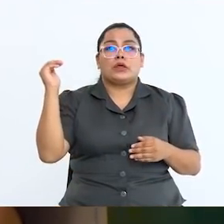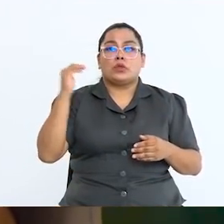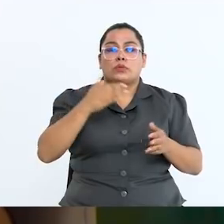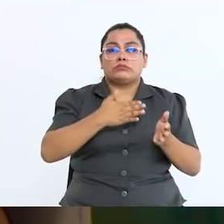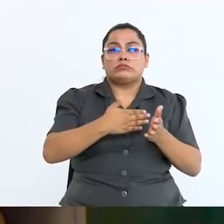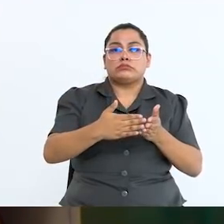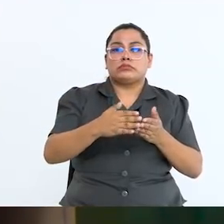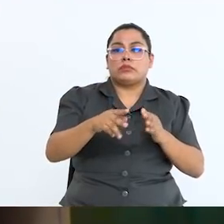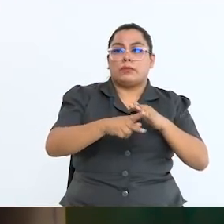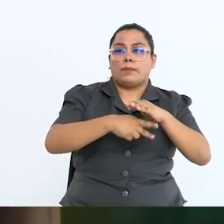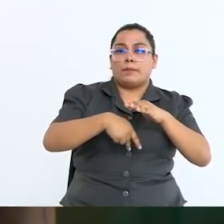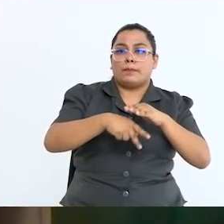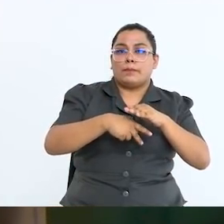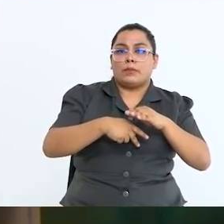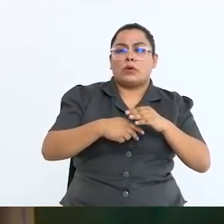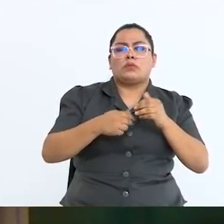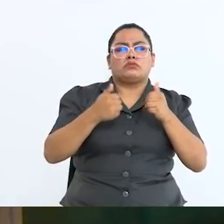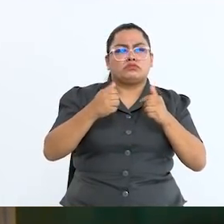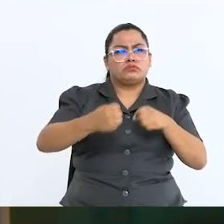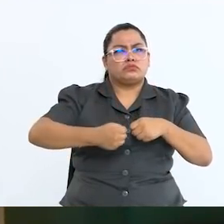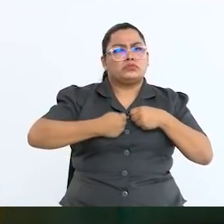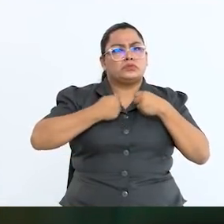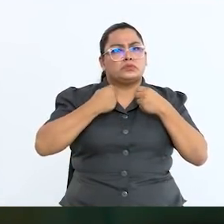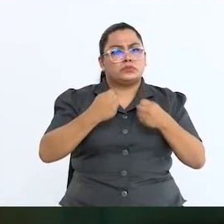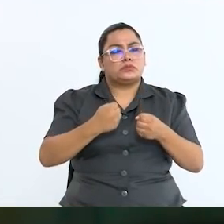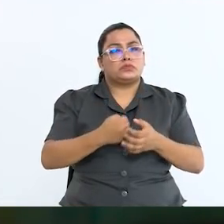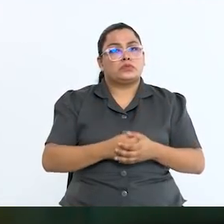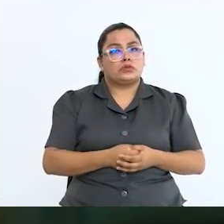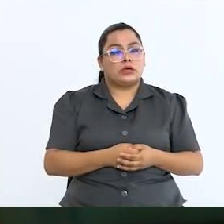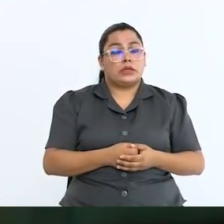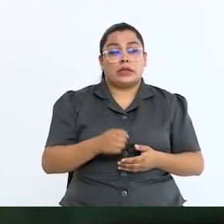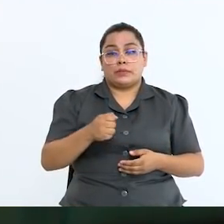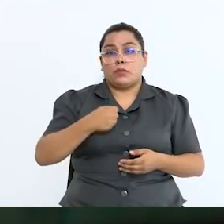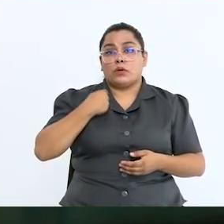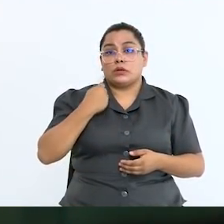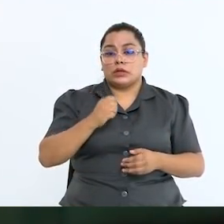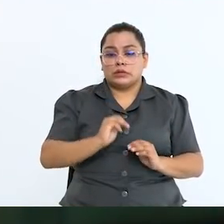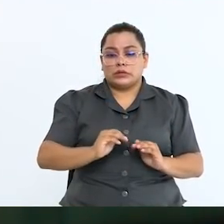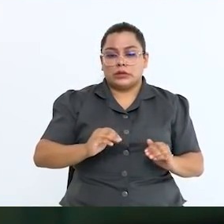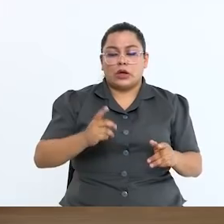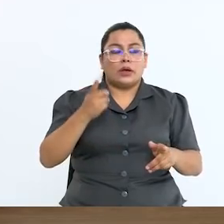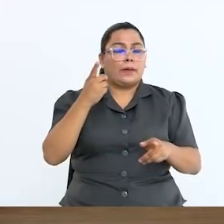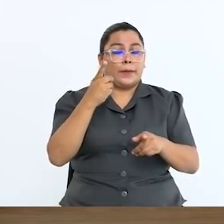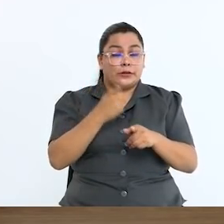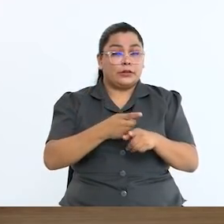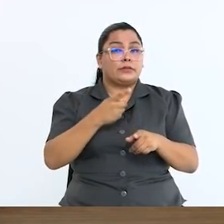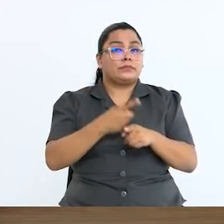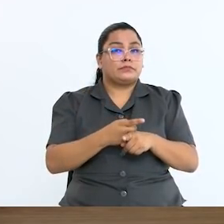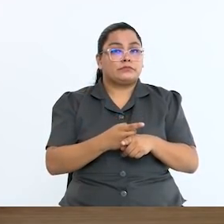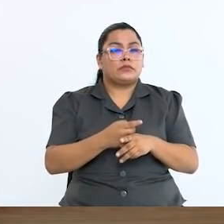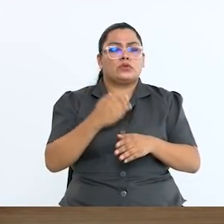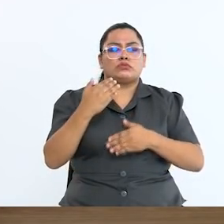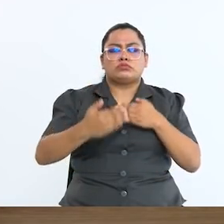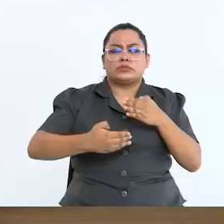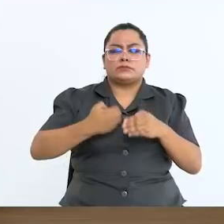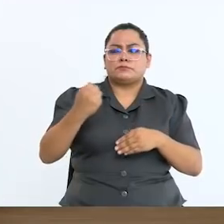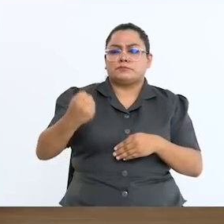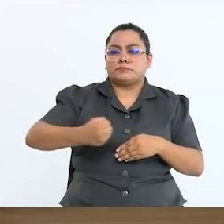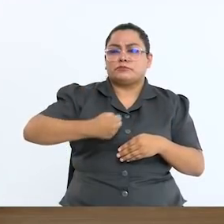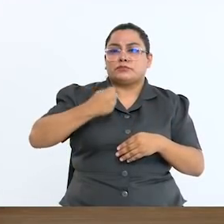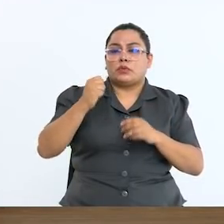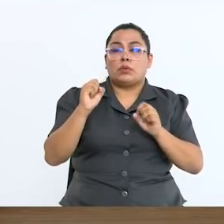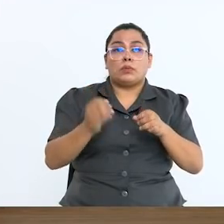la educación inicial y parvularia es sumamente importante para los niños y niñas. Así es, Antonieta, es una etapa